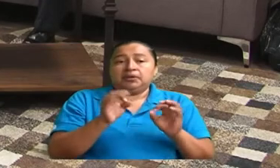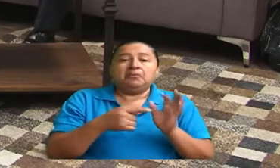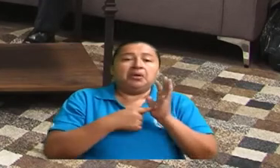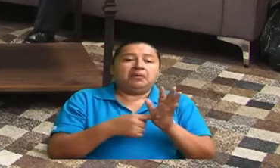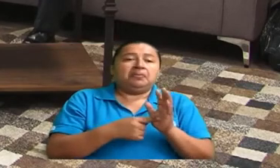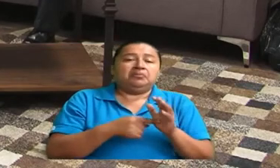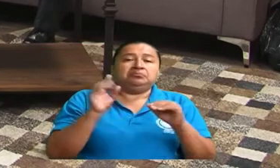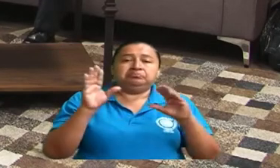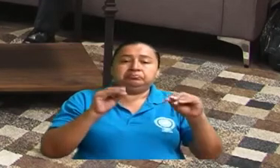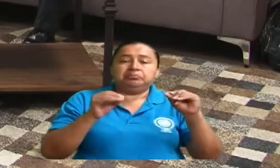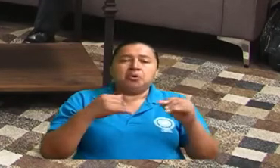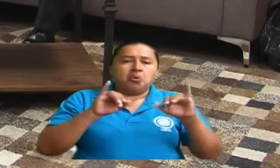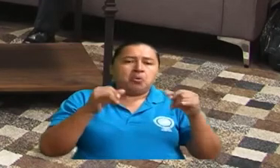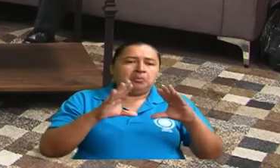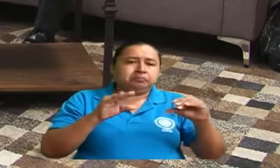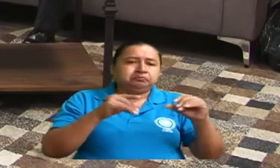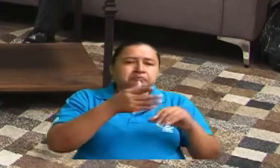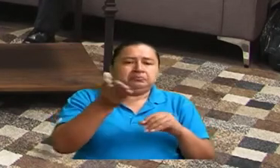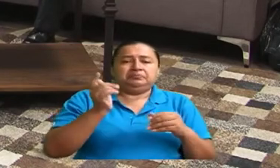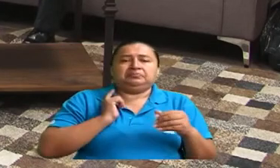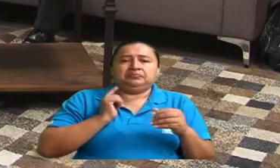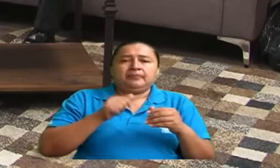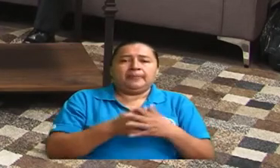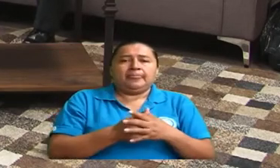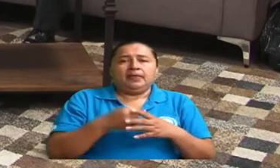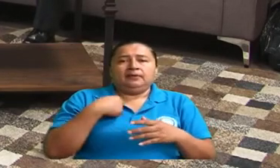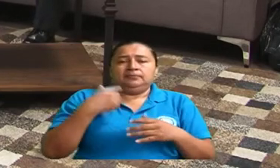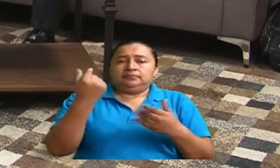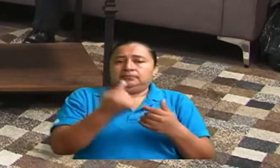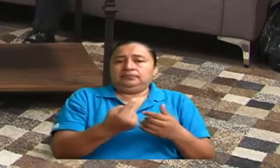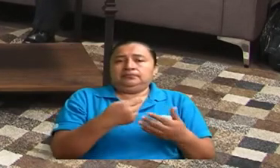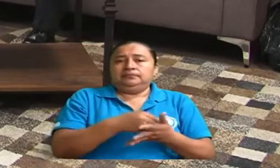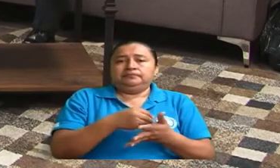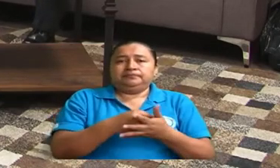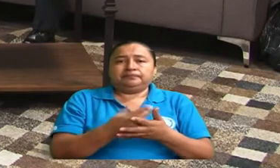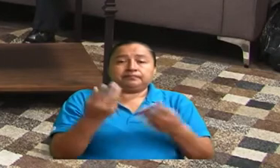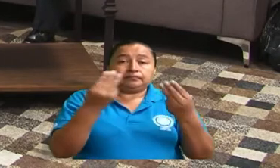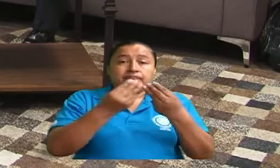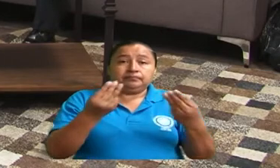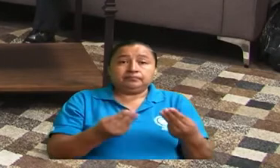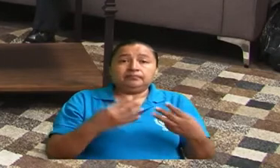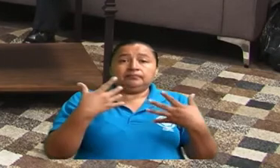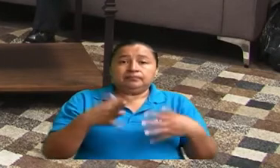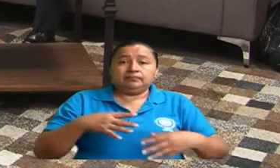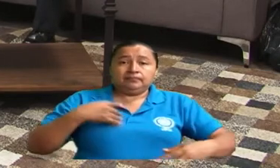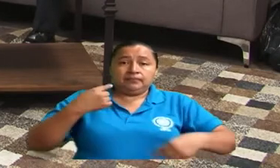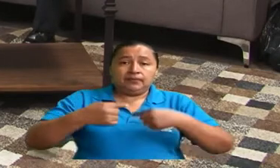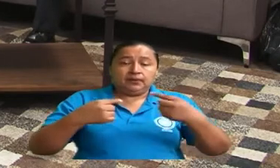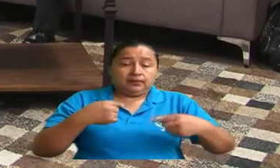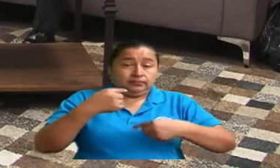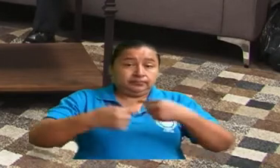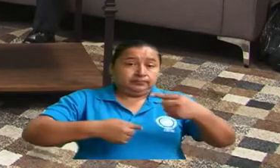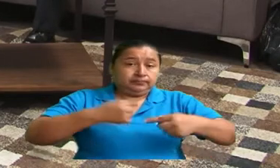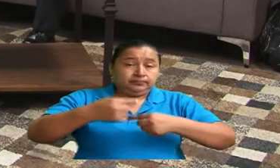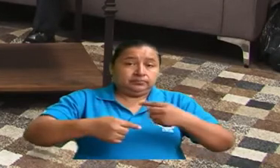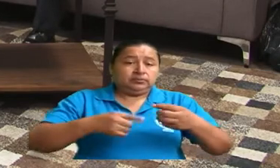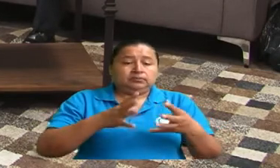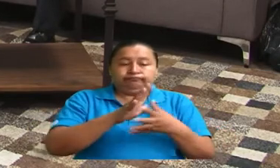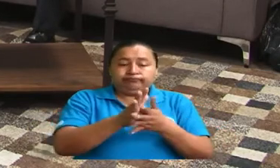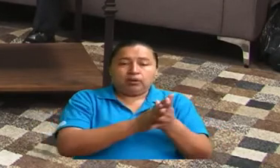una almohada, un juego de almohada de eso, pues, usted vení y como es un material que ha sido, que lleva un proceso de